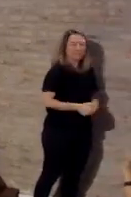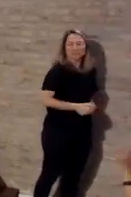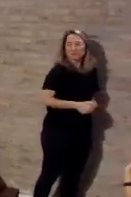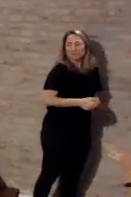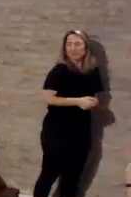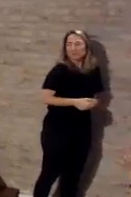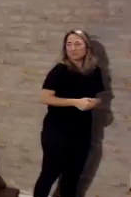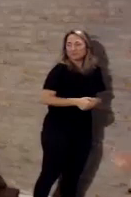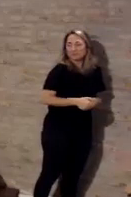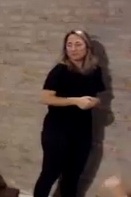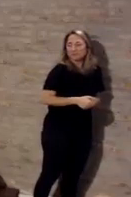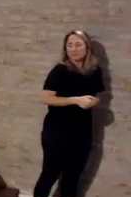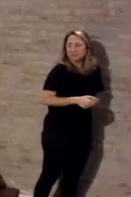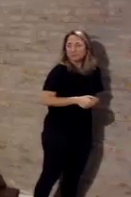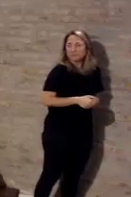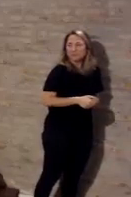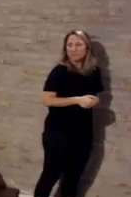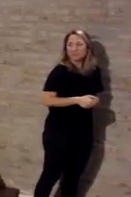cargo